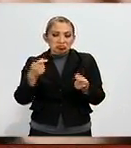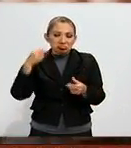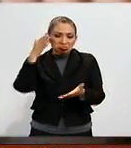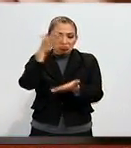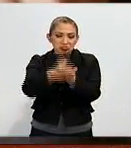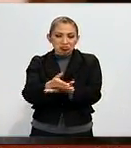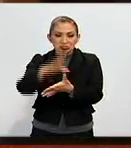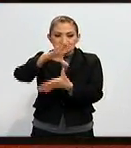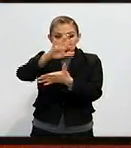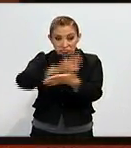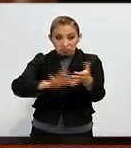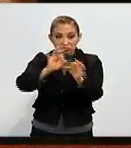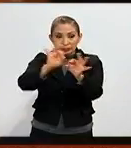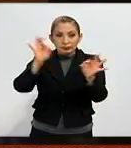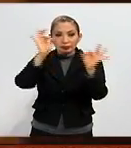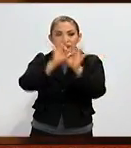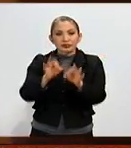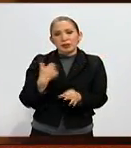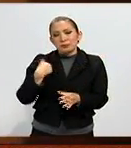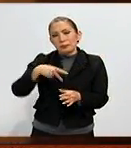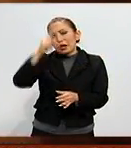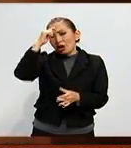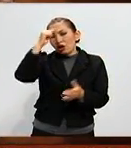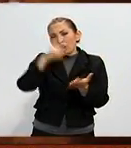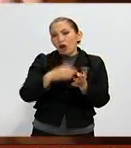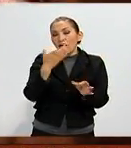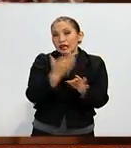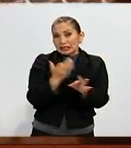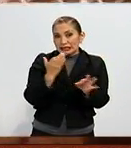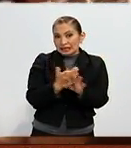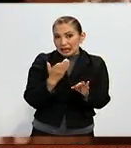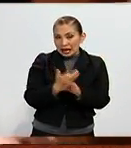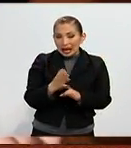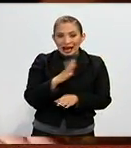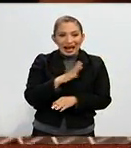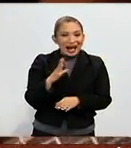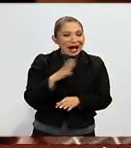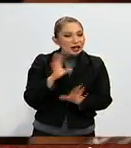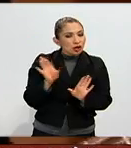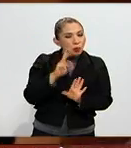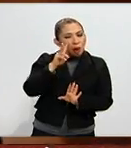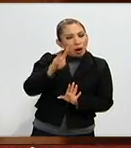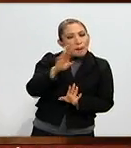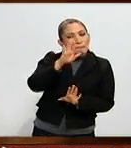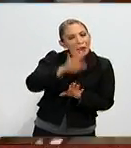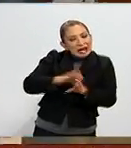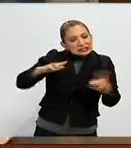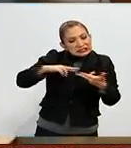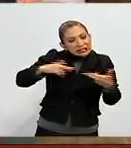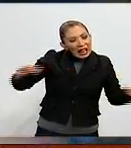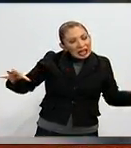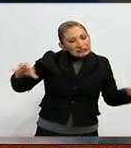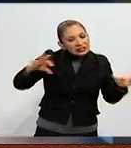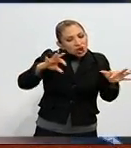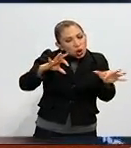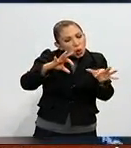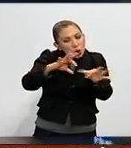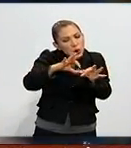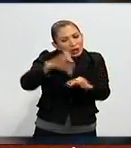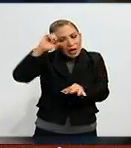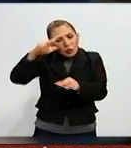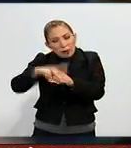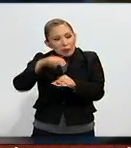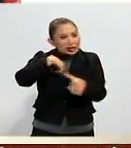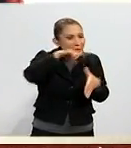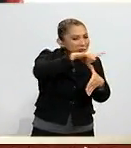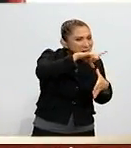continente americano importante, pero pienso que ahora en este momento hay señales de un mayor acercamiento nuevamente entre la Unión